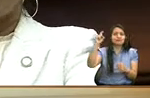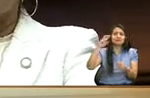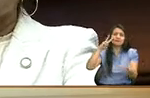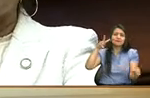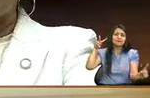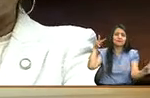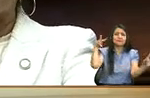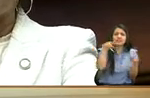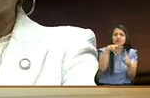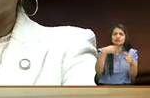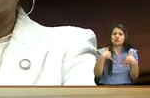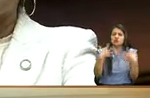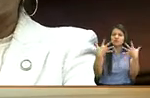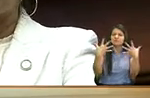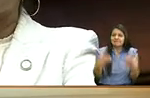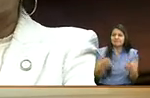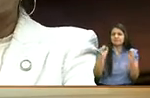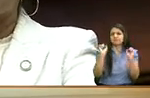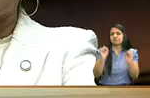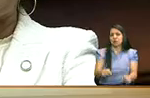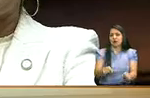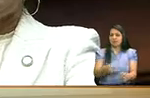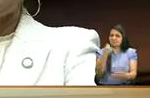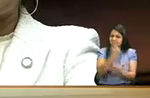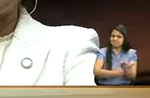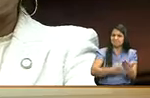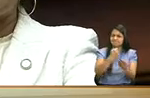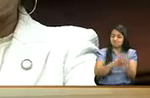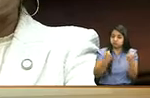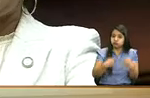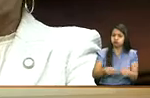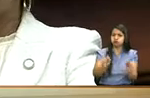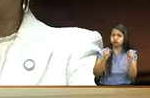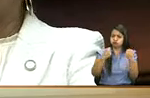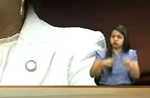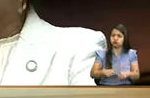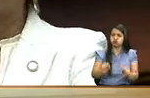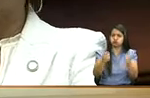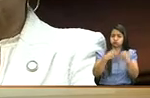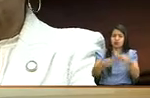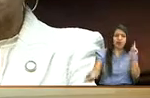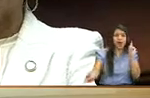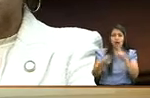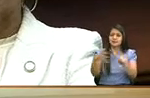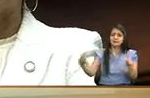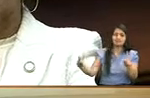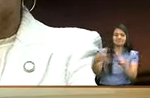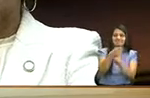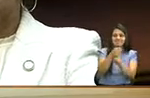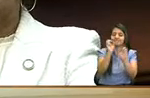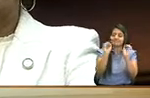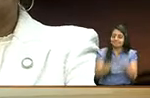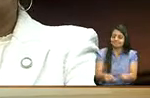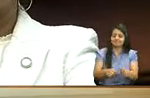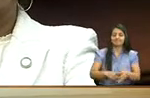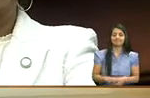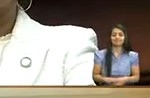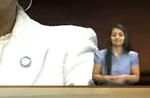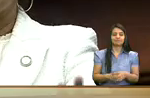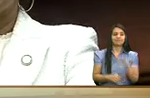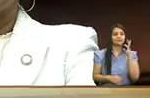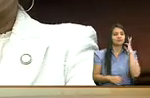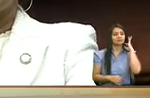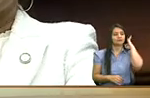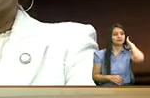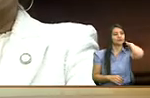visión, un deseo capaz de hacerlos perseverar y resistir hasta alcanzar sus metas.